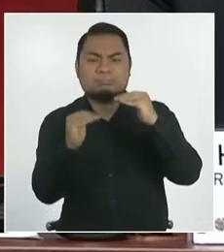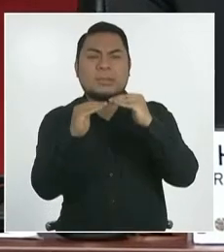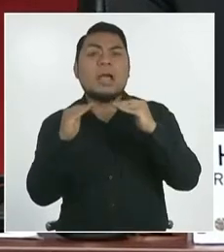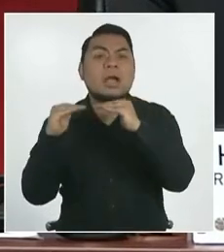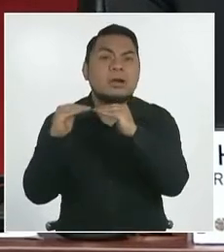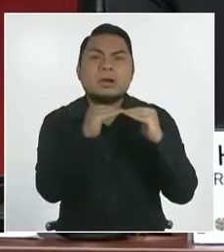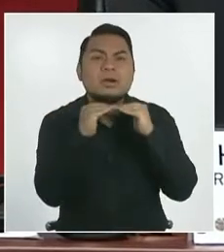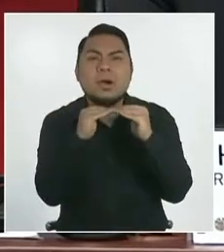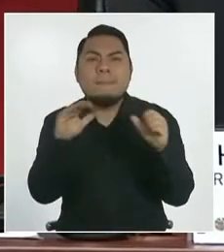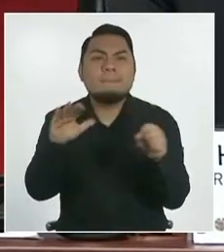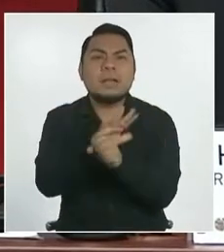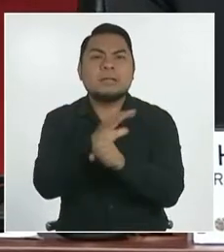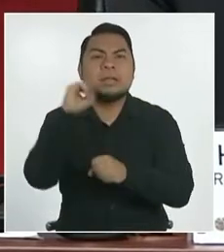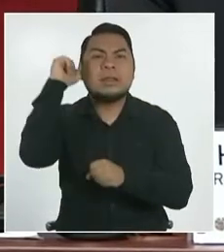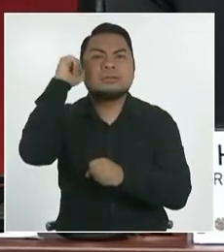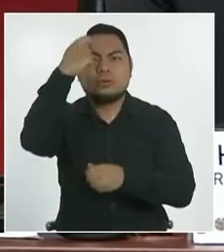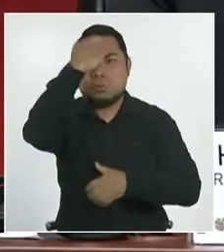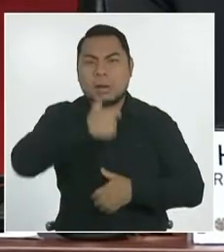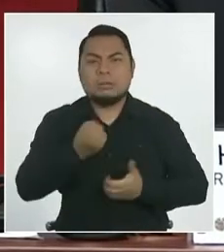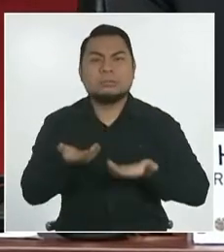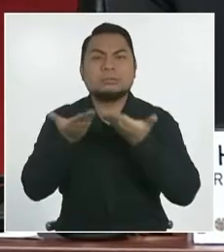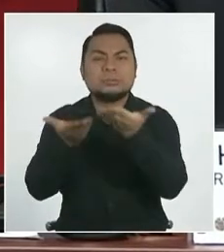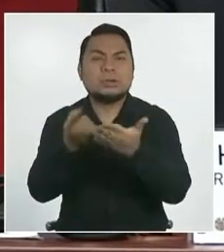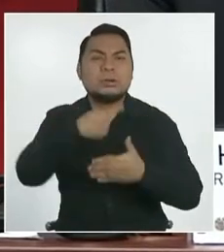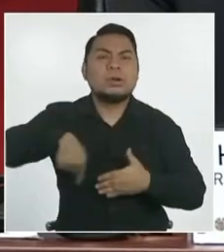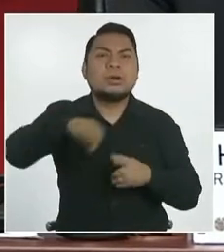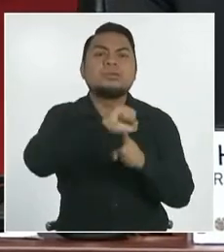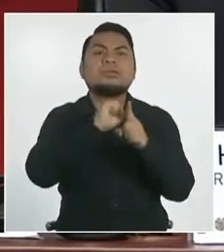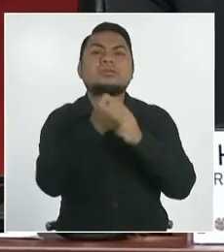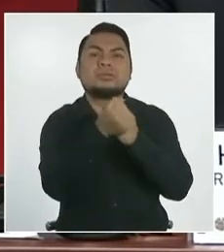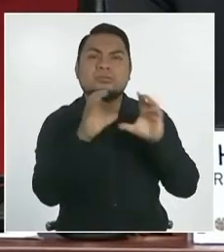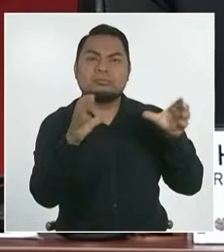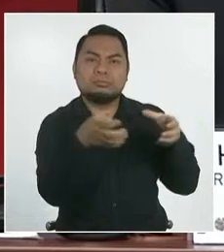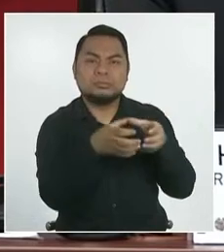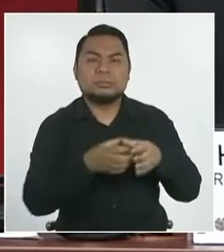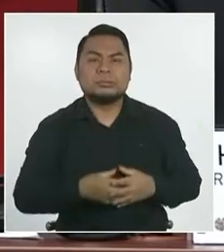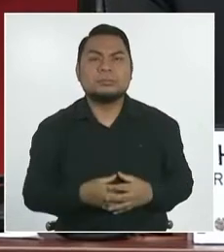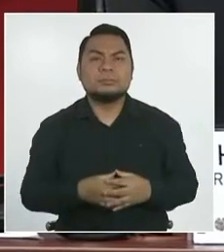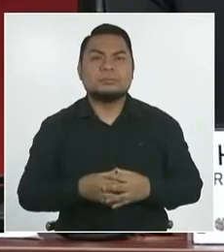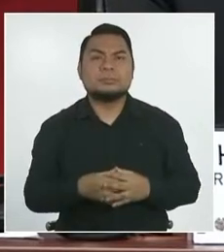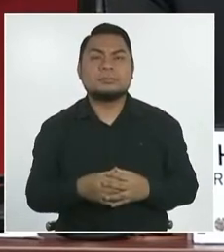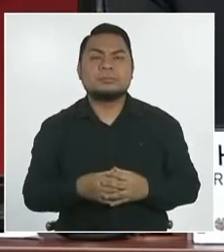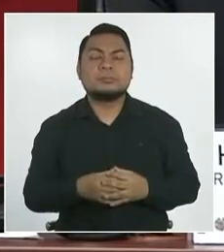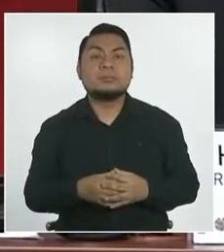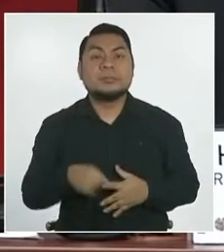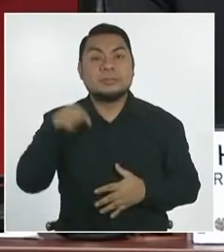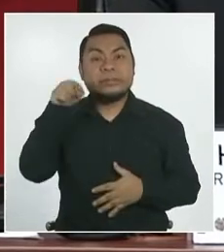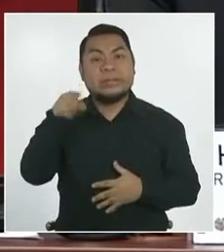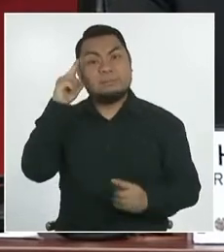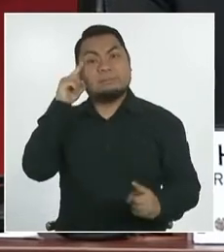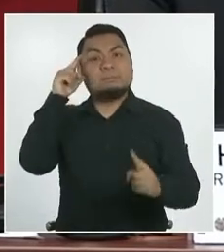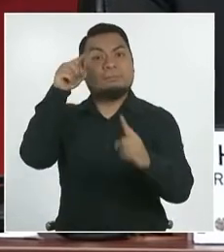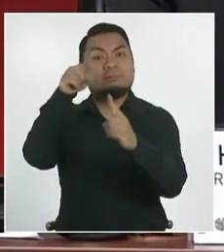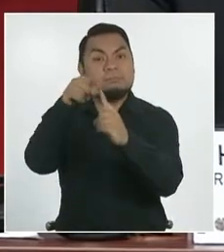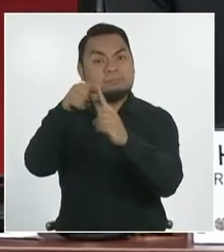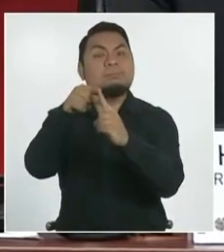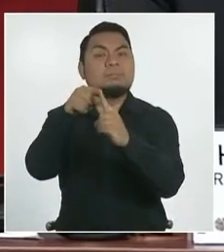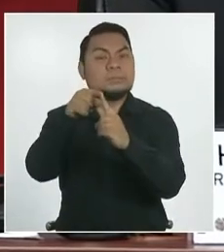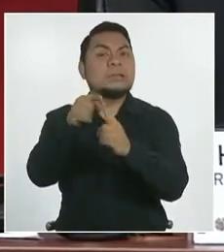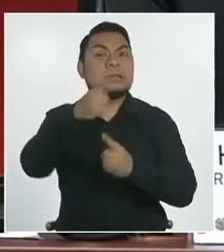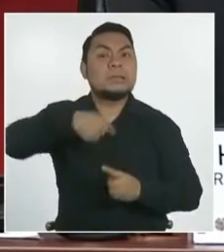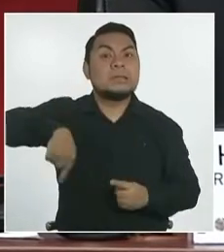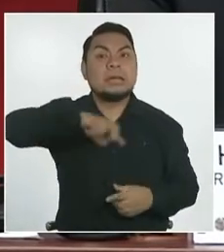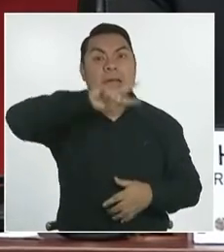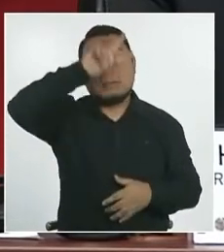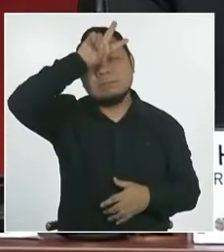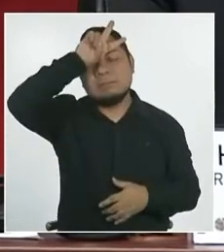ejercicio pleno de los derechos humanos para nuestras sociedades. Con esa finalidad, el